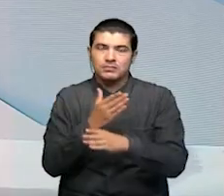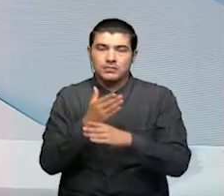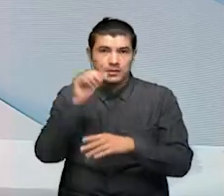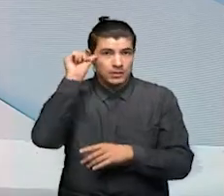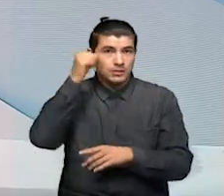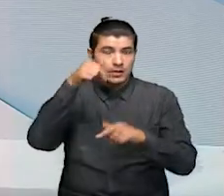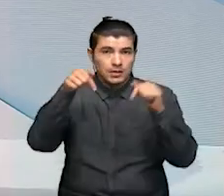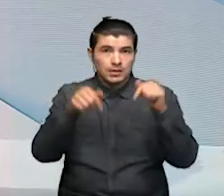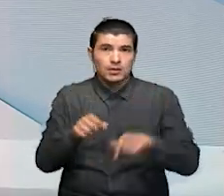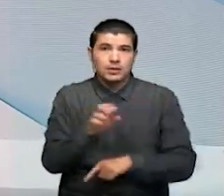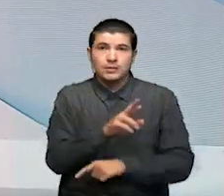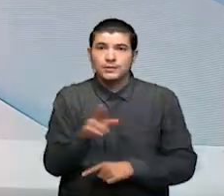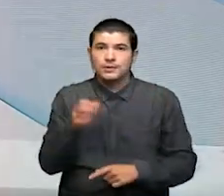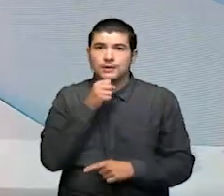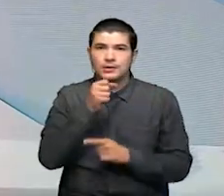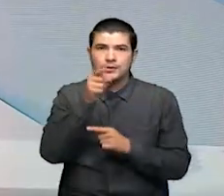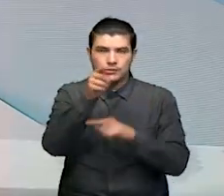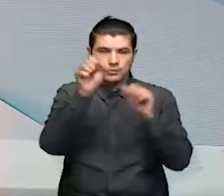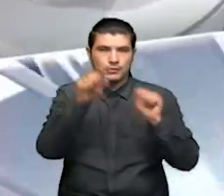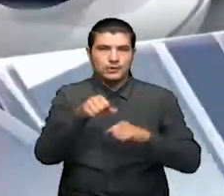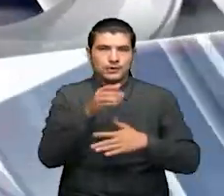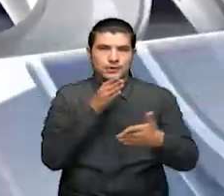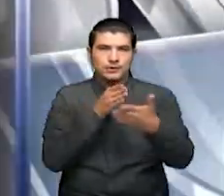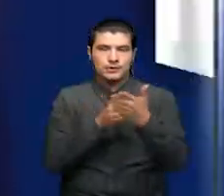noticias usted denuncia